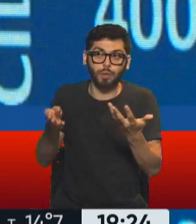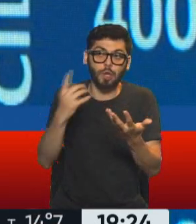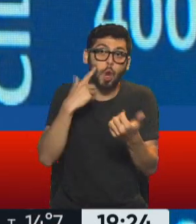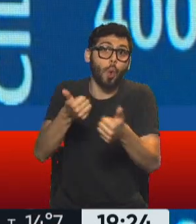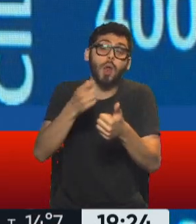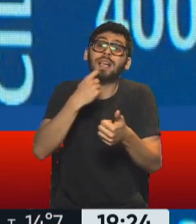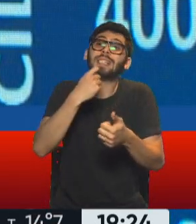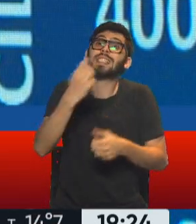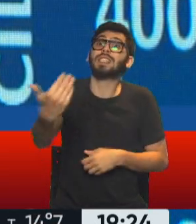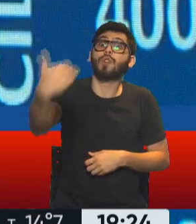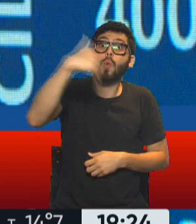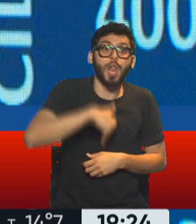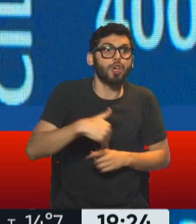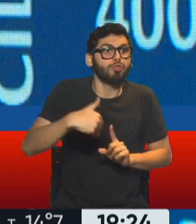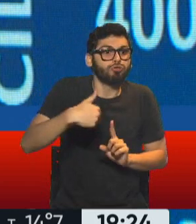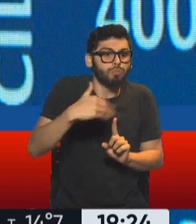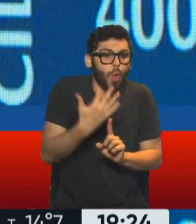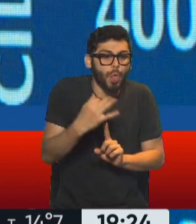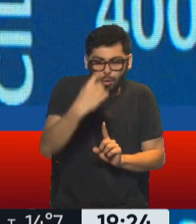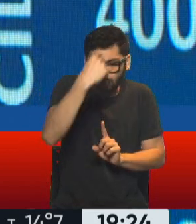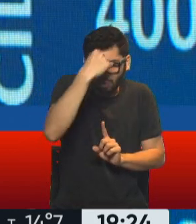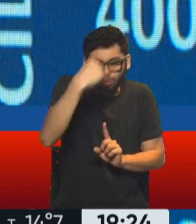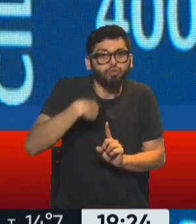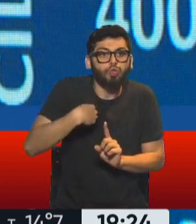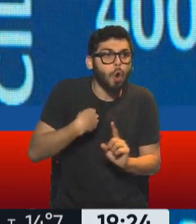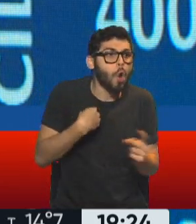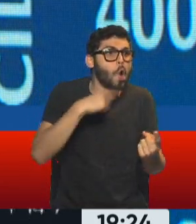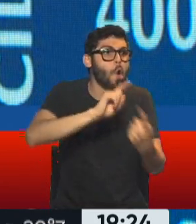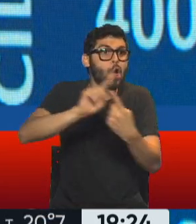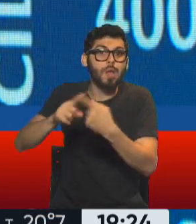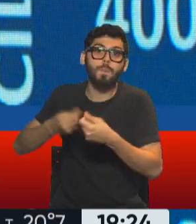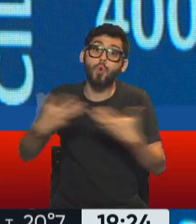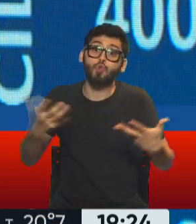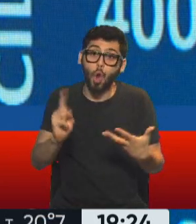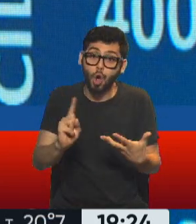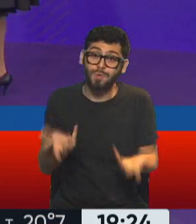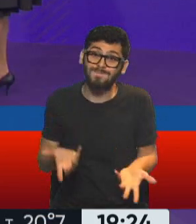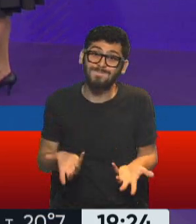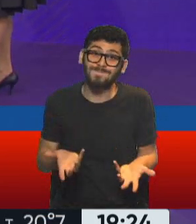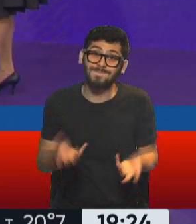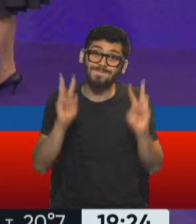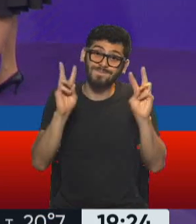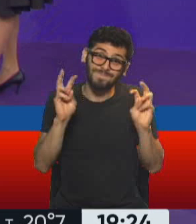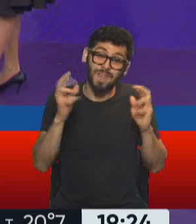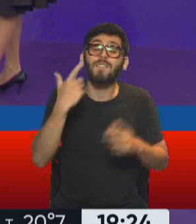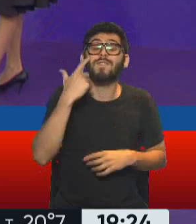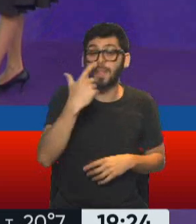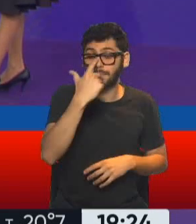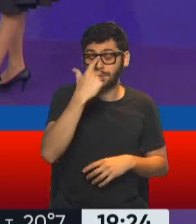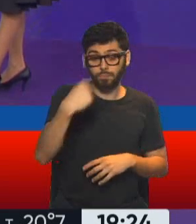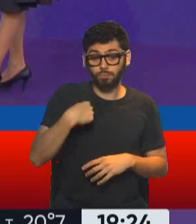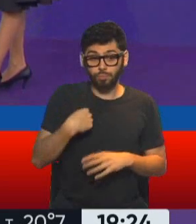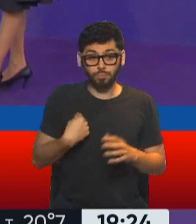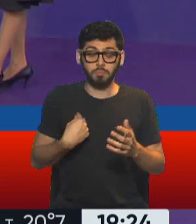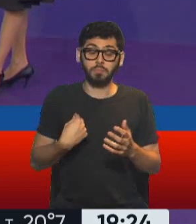que autolimitar mis contactos. Claro. Fíjese que si uno sale y